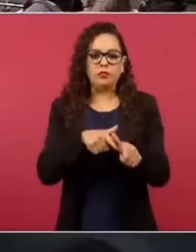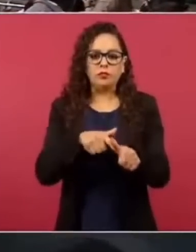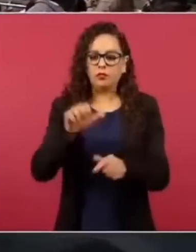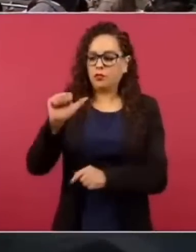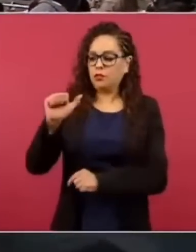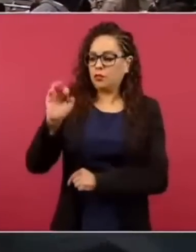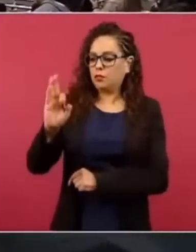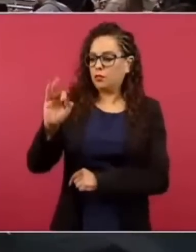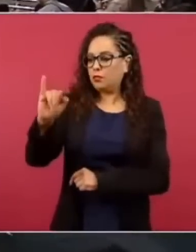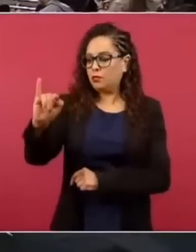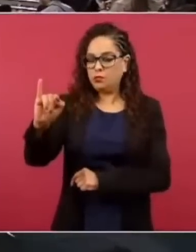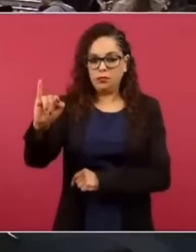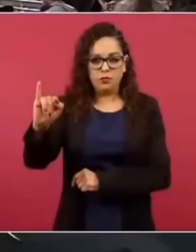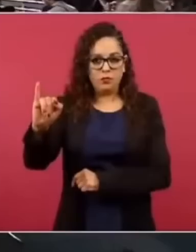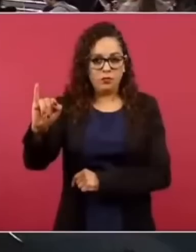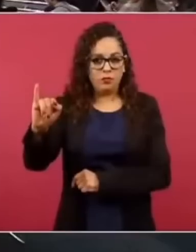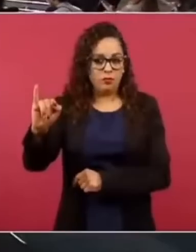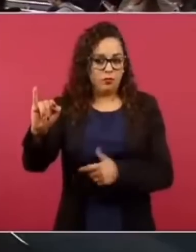la